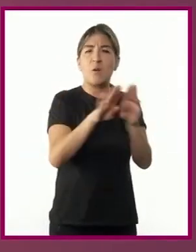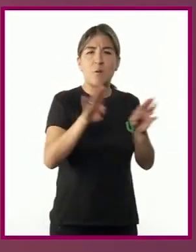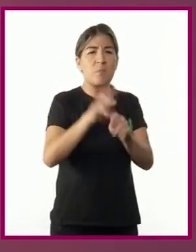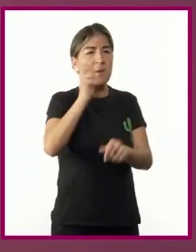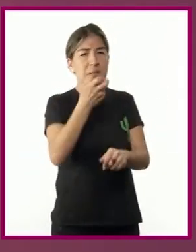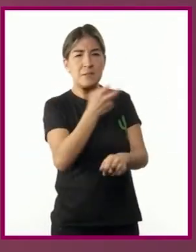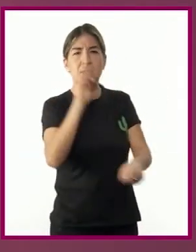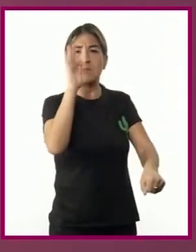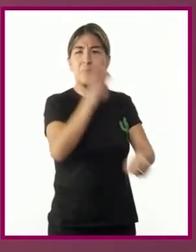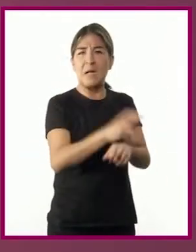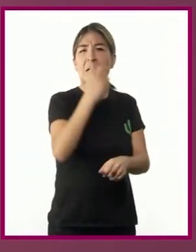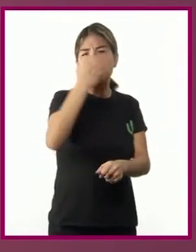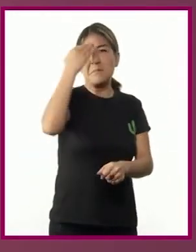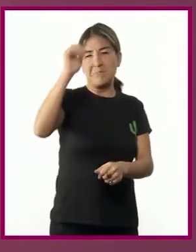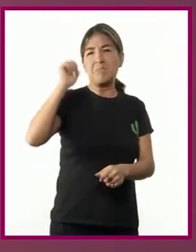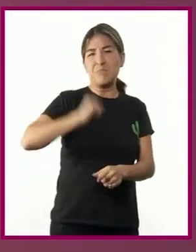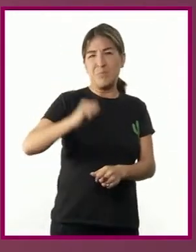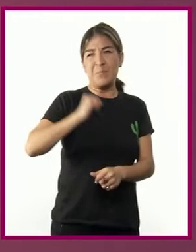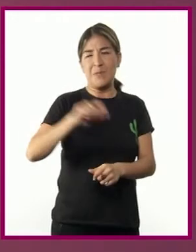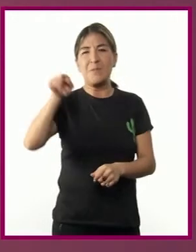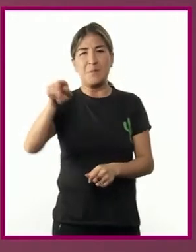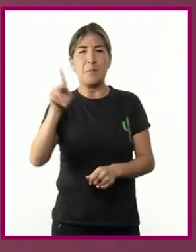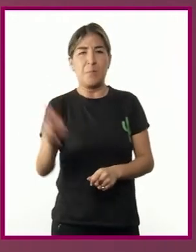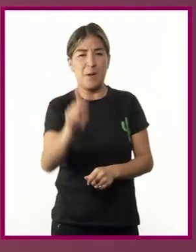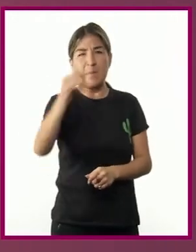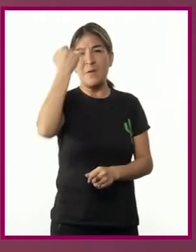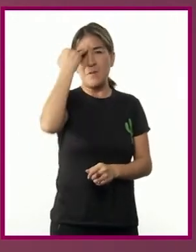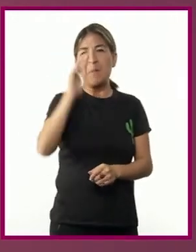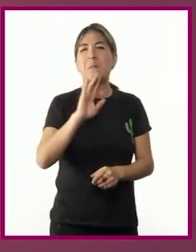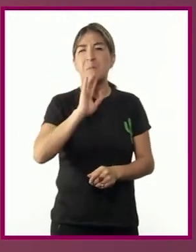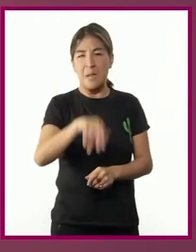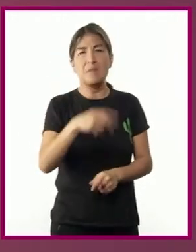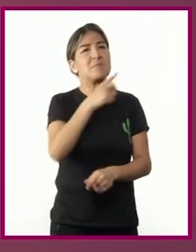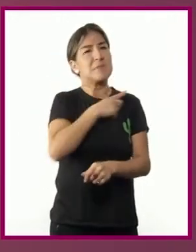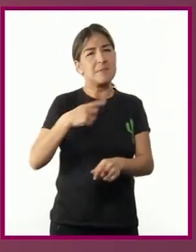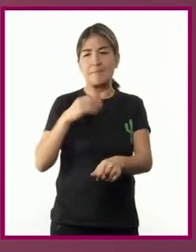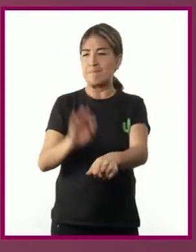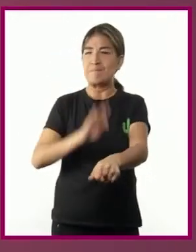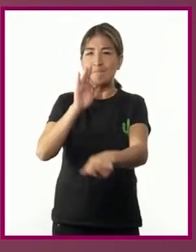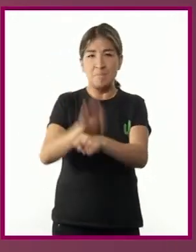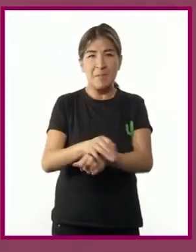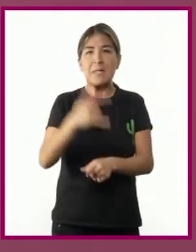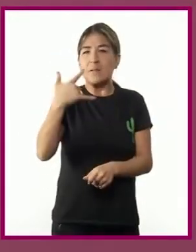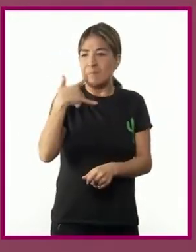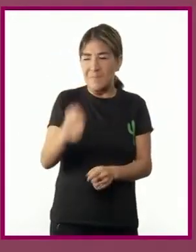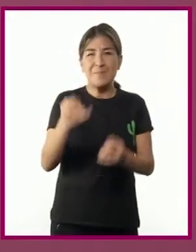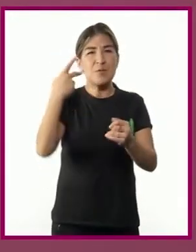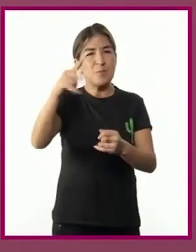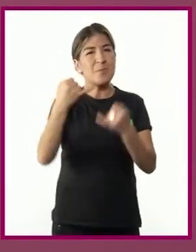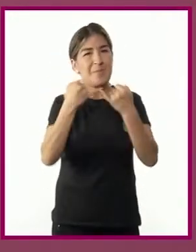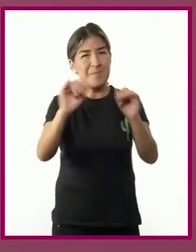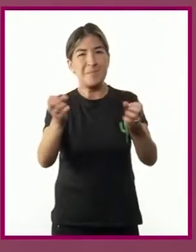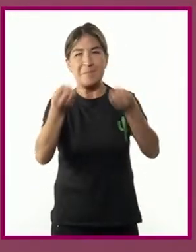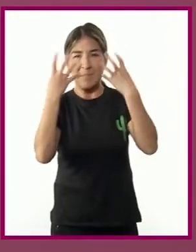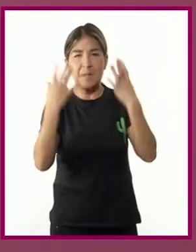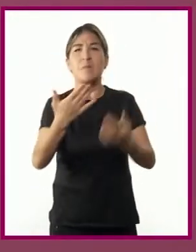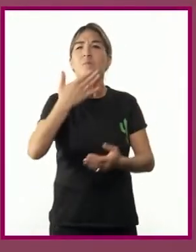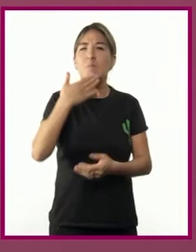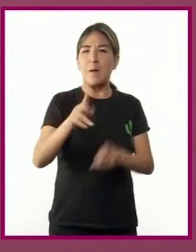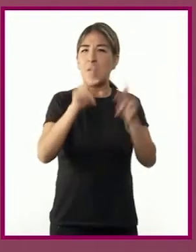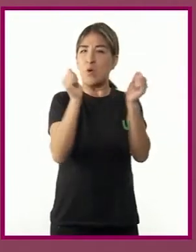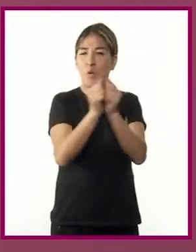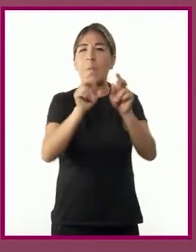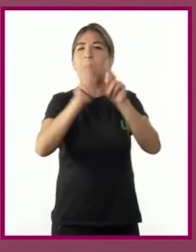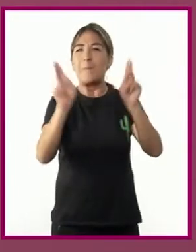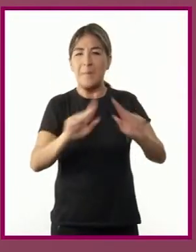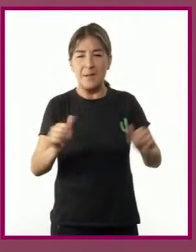en ese momento la población hindú, así como para lograr la independencia de su país. Otro aspecto importante es